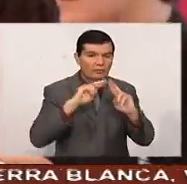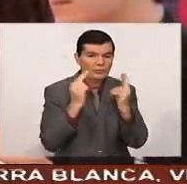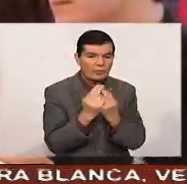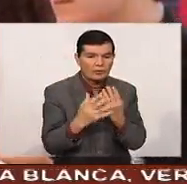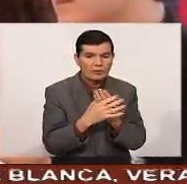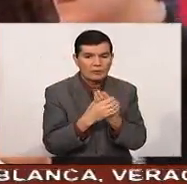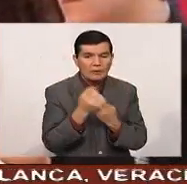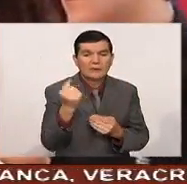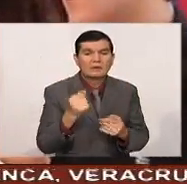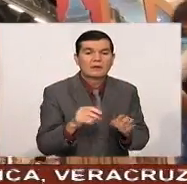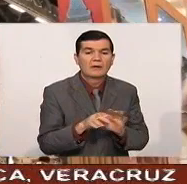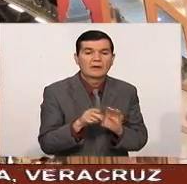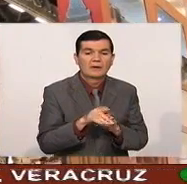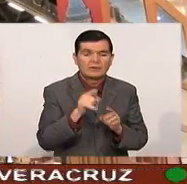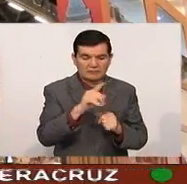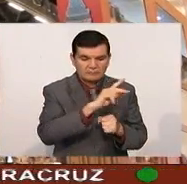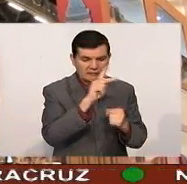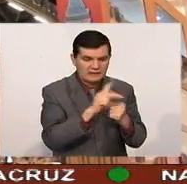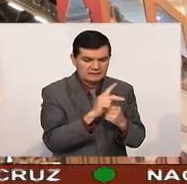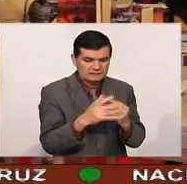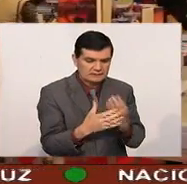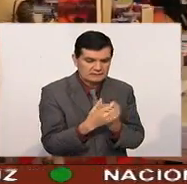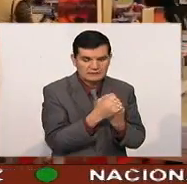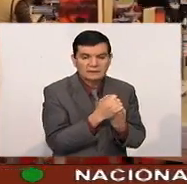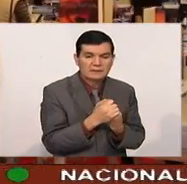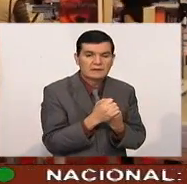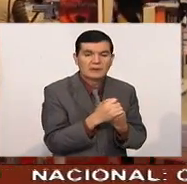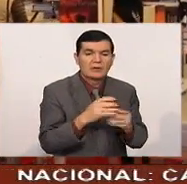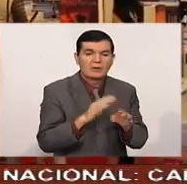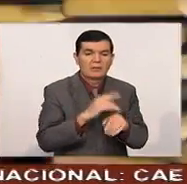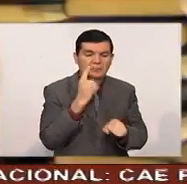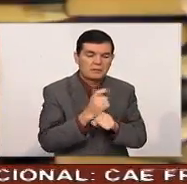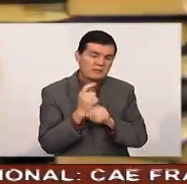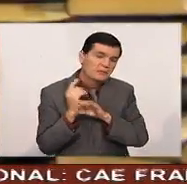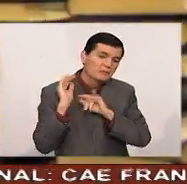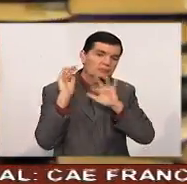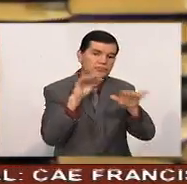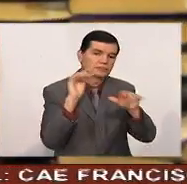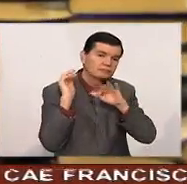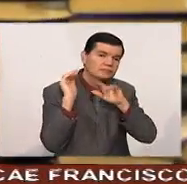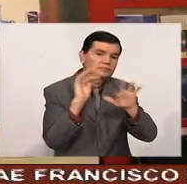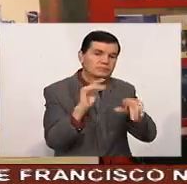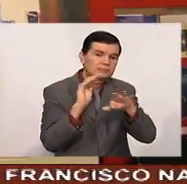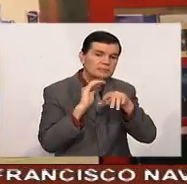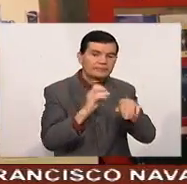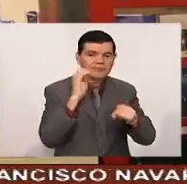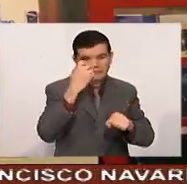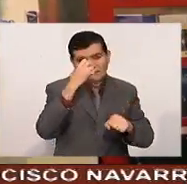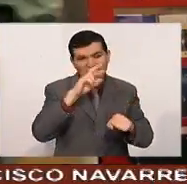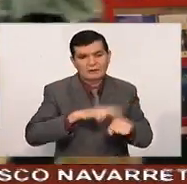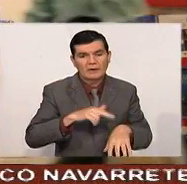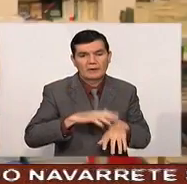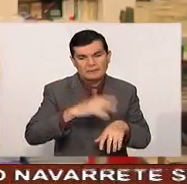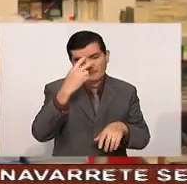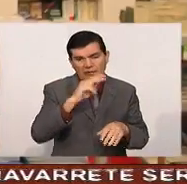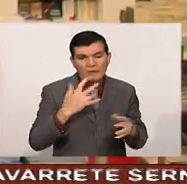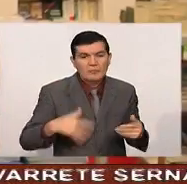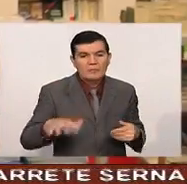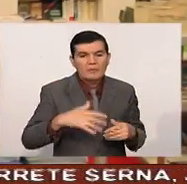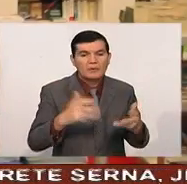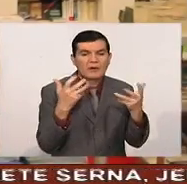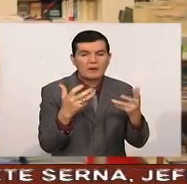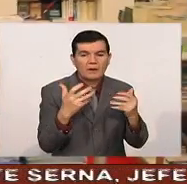Unido, ese país de países, es el principal destino de los becarios que van al exterior, mexicanos, buscando